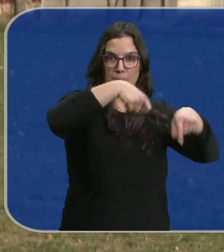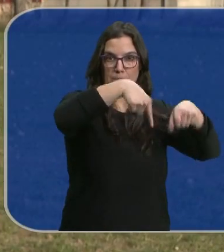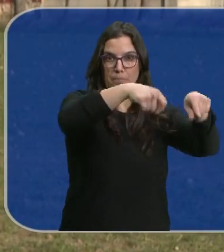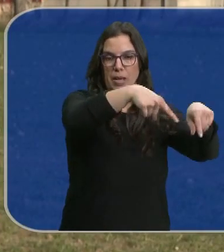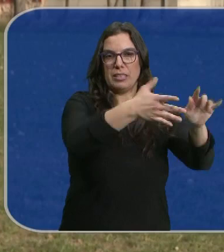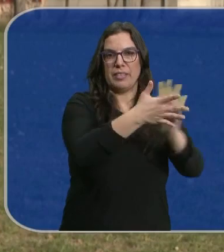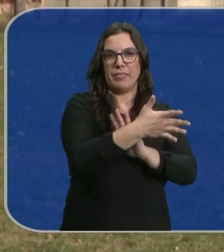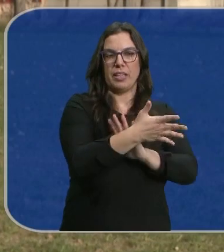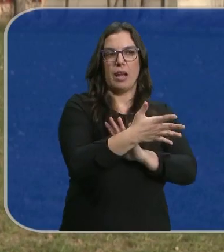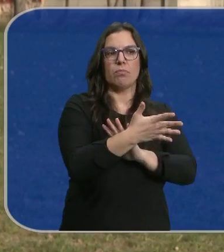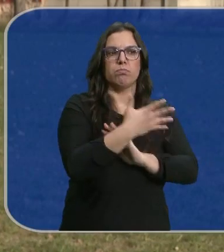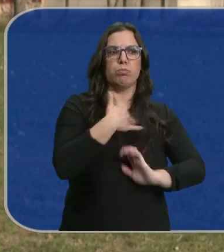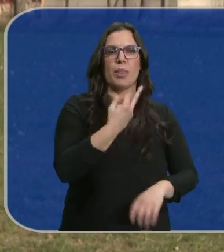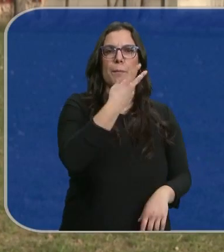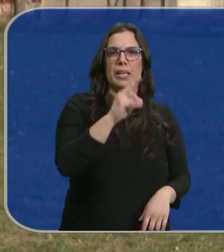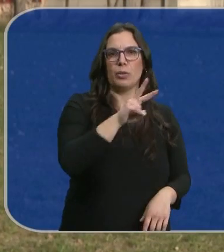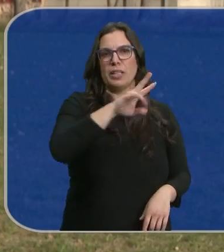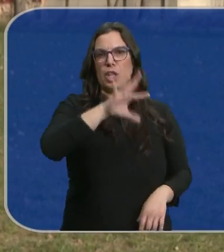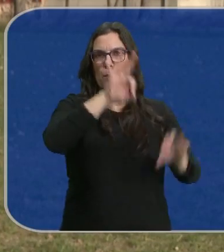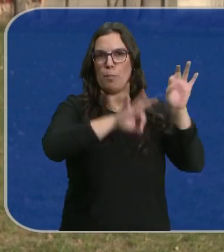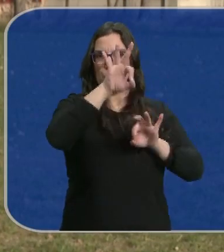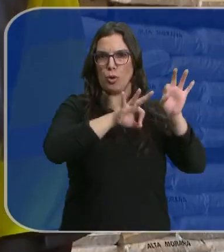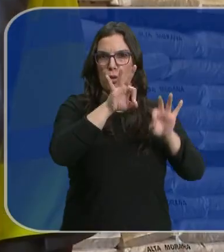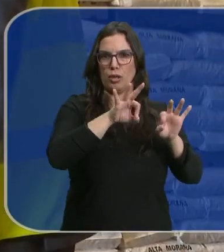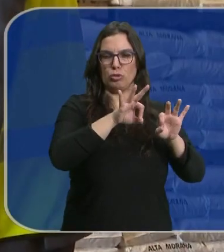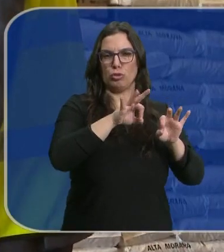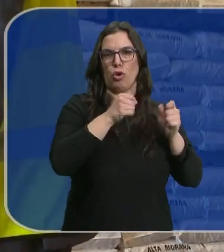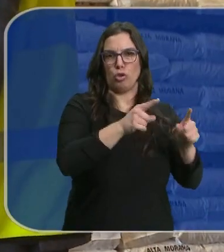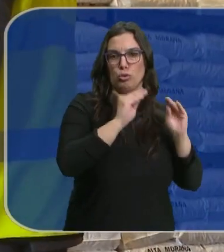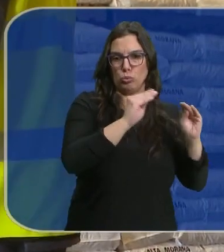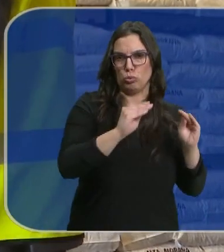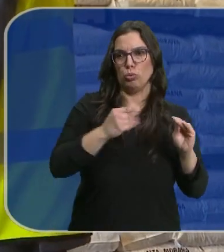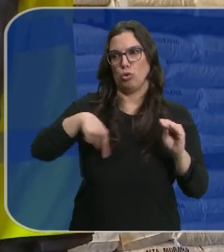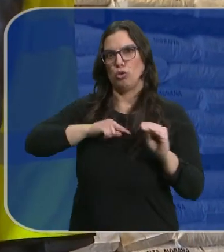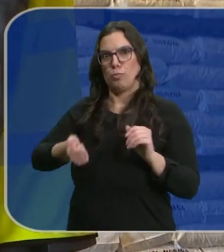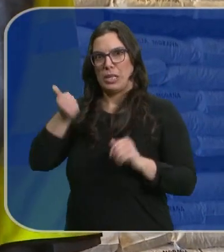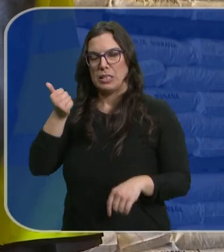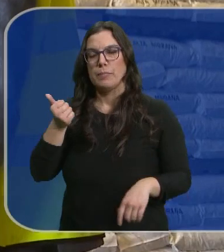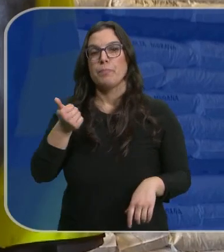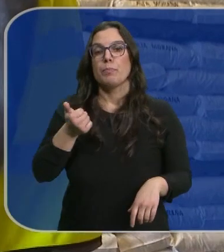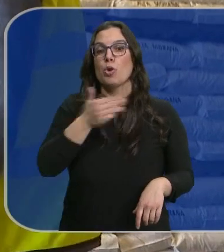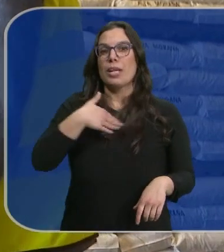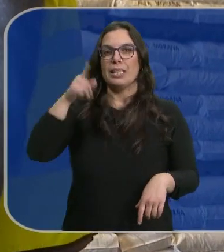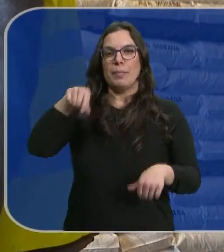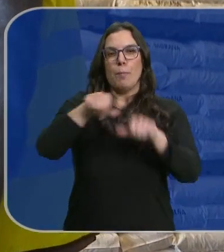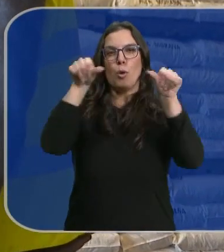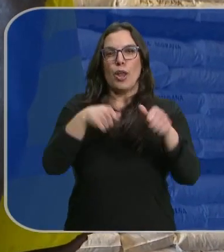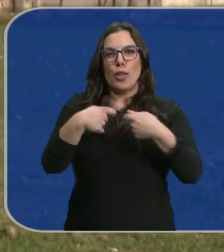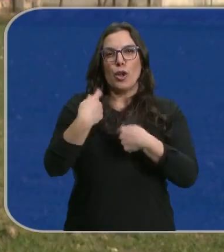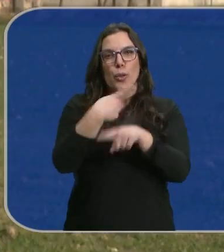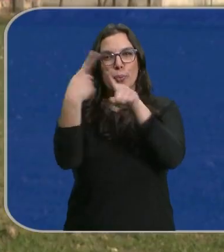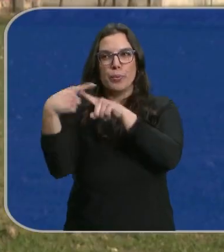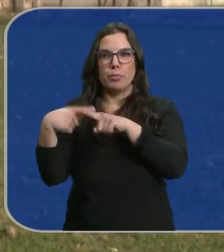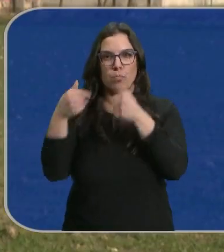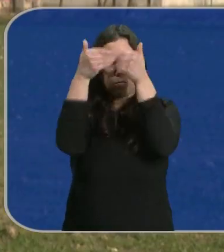hablamos de que se reduce en torno a un 20 o un 25% de lo que son nuestros costes. Pero lo que se busca además es ampliar horizontes y nuevos modelos de negocio.